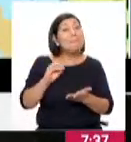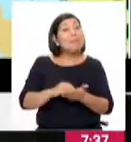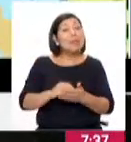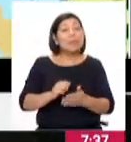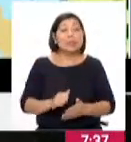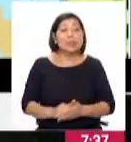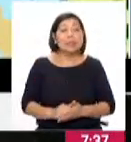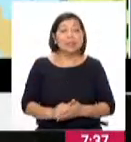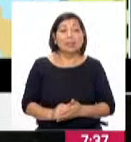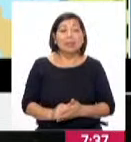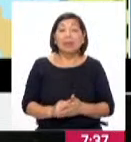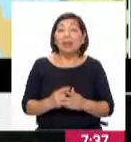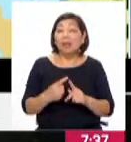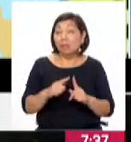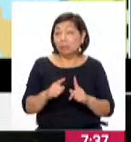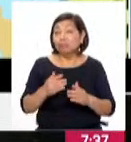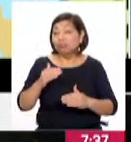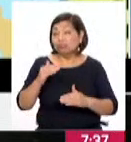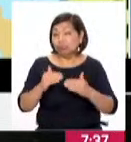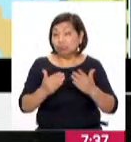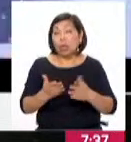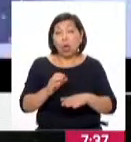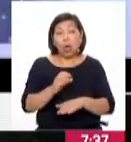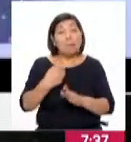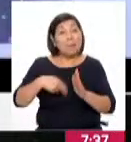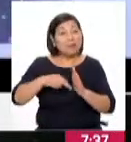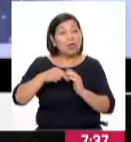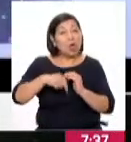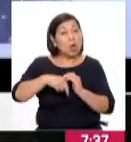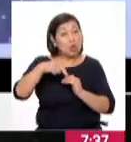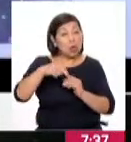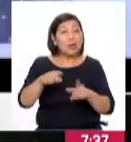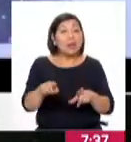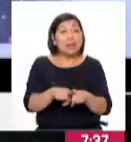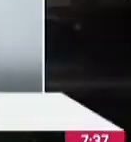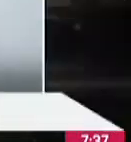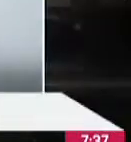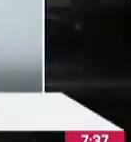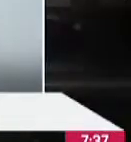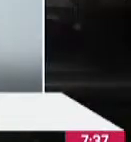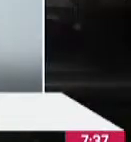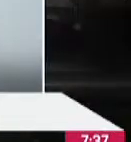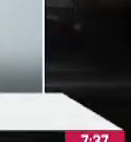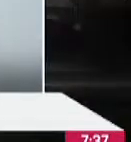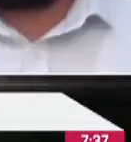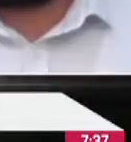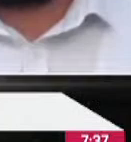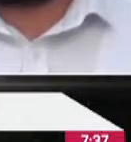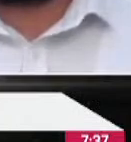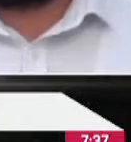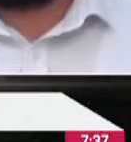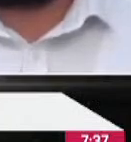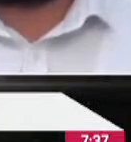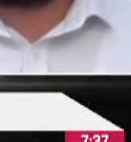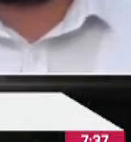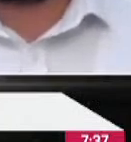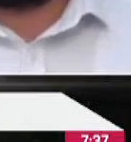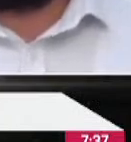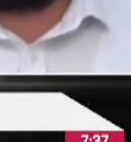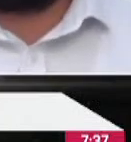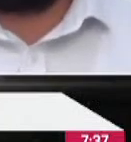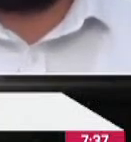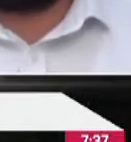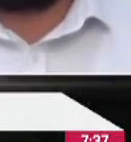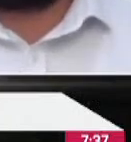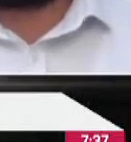que de tendencias cálidas en el norte del país y le sumamos también las condiciones atmosféricas Pues lo más probable es que llueva